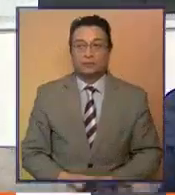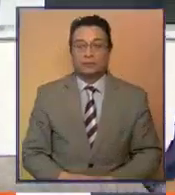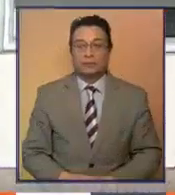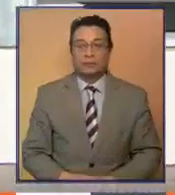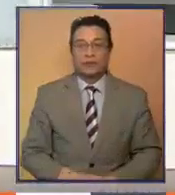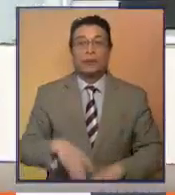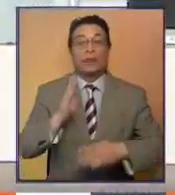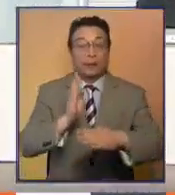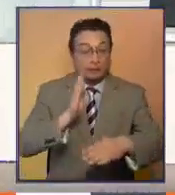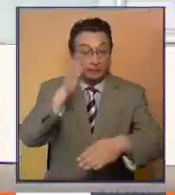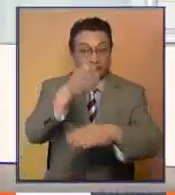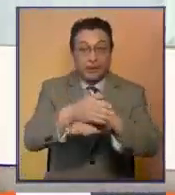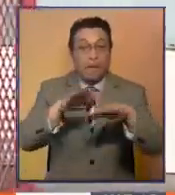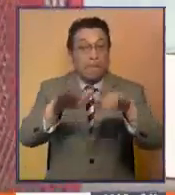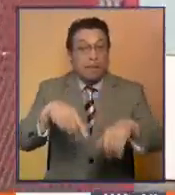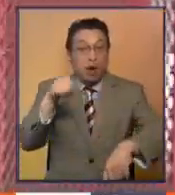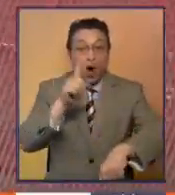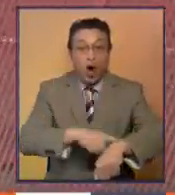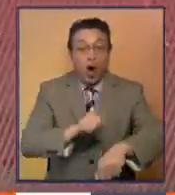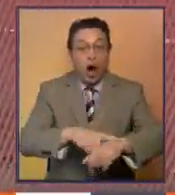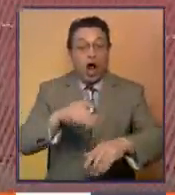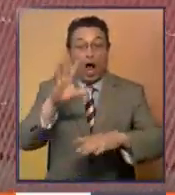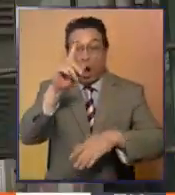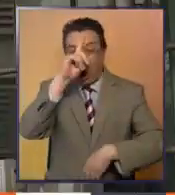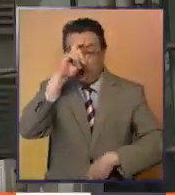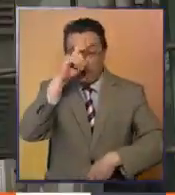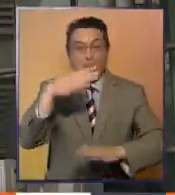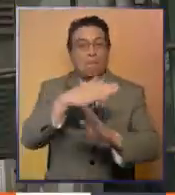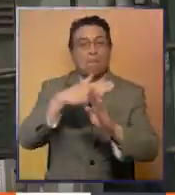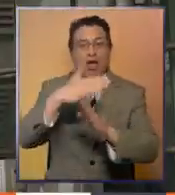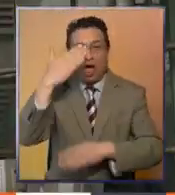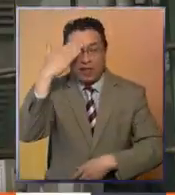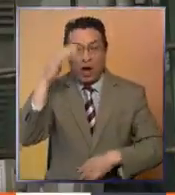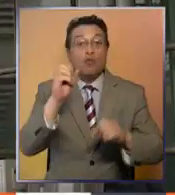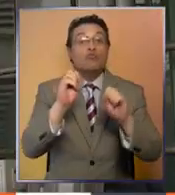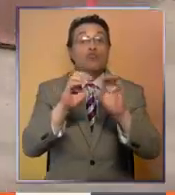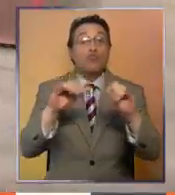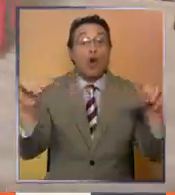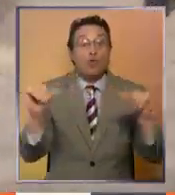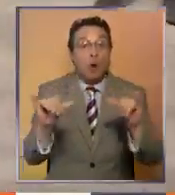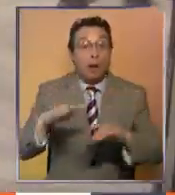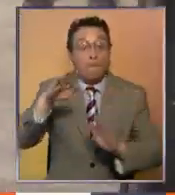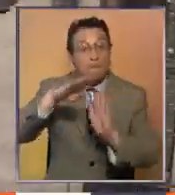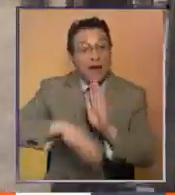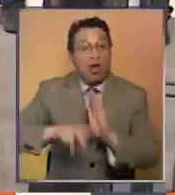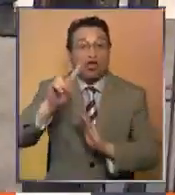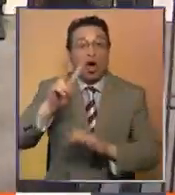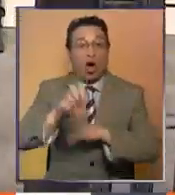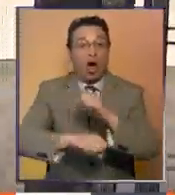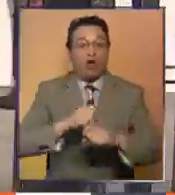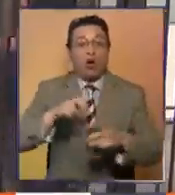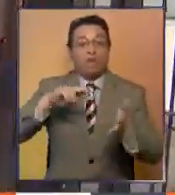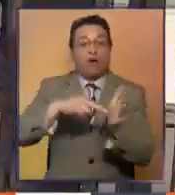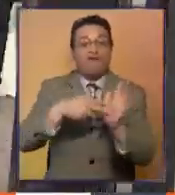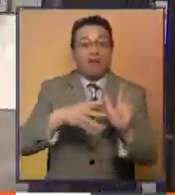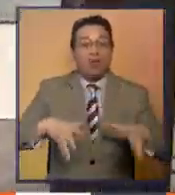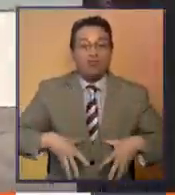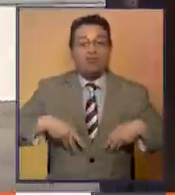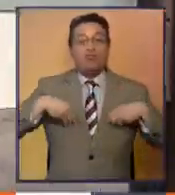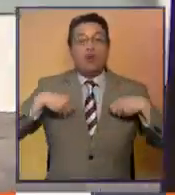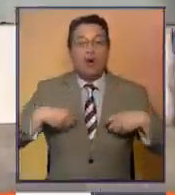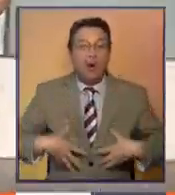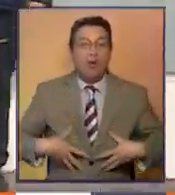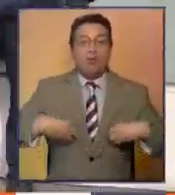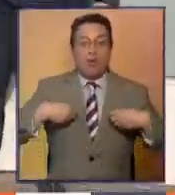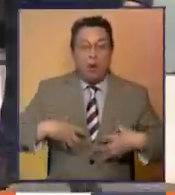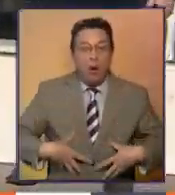Llegaron casi al mismo tiempo al hospital pasado el mediodía. Varias guaguas menores de 2 años con dificultades para respirar. Síntomas que